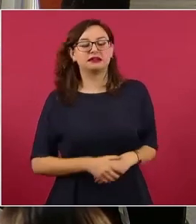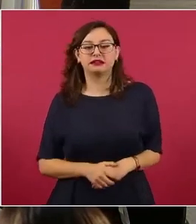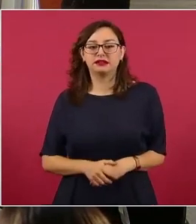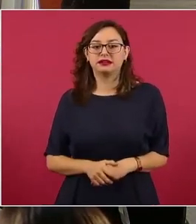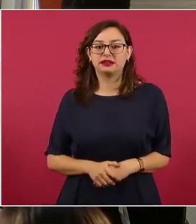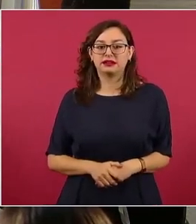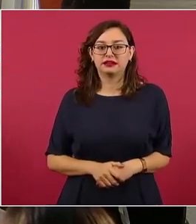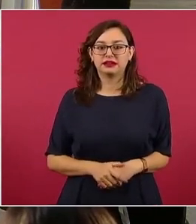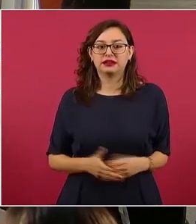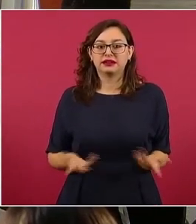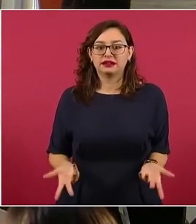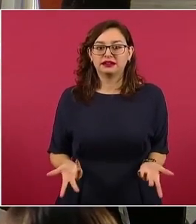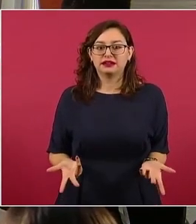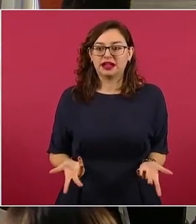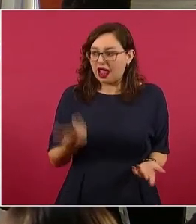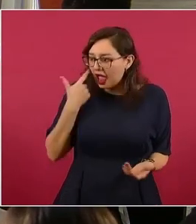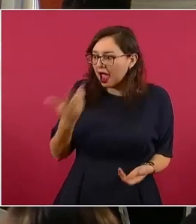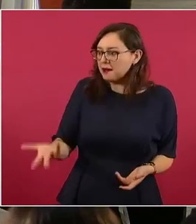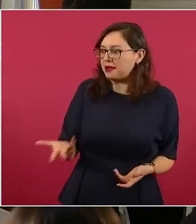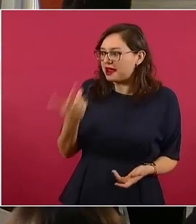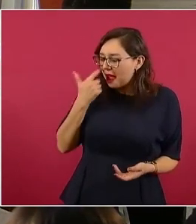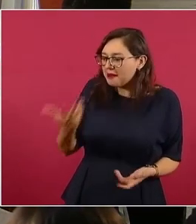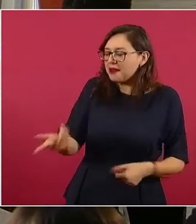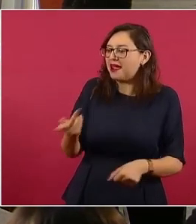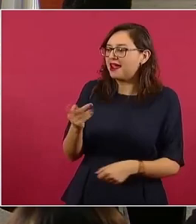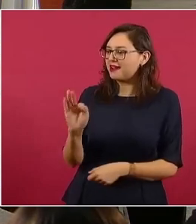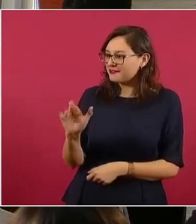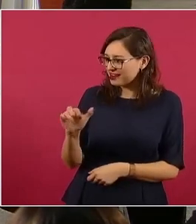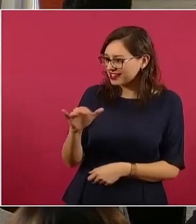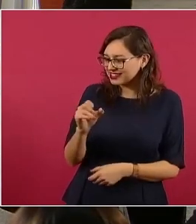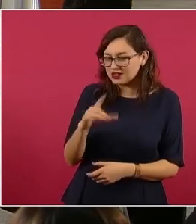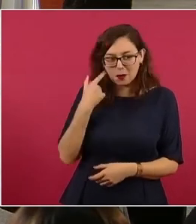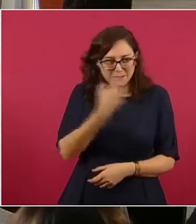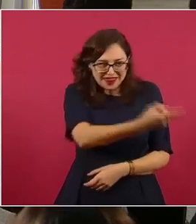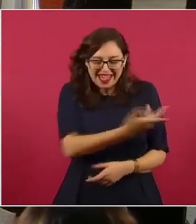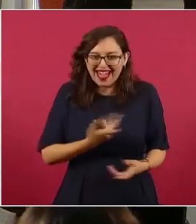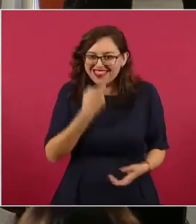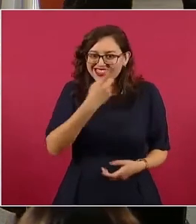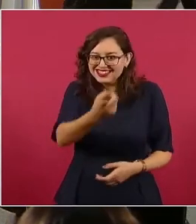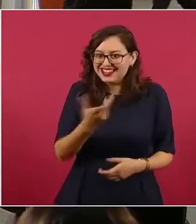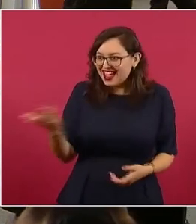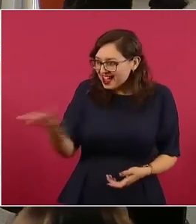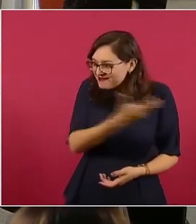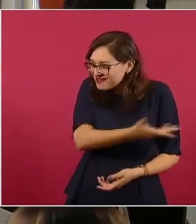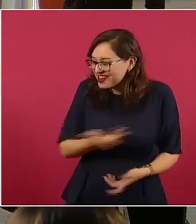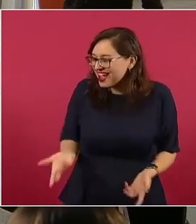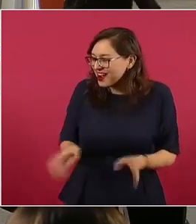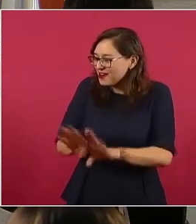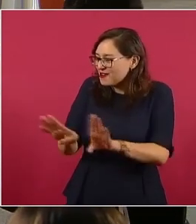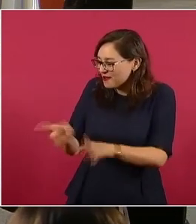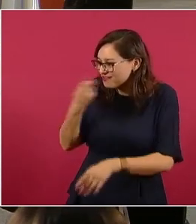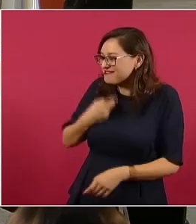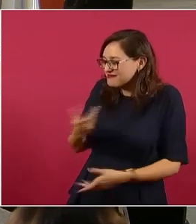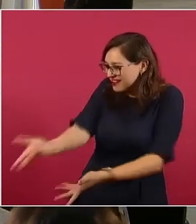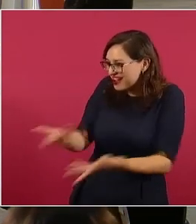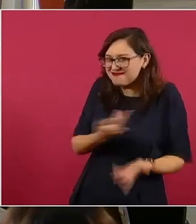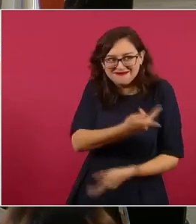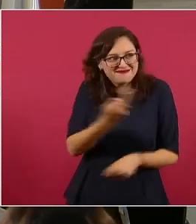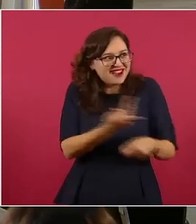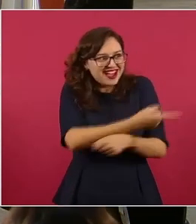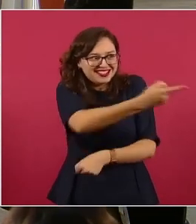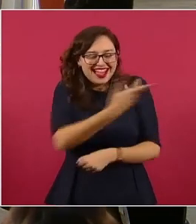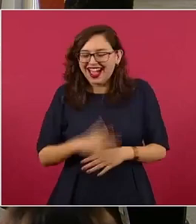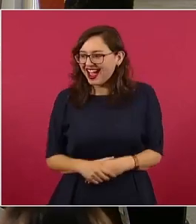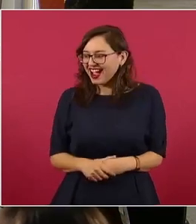de gente sin documentación y que no sabemos exactamente qué viene a hacer a México. Uno, y dos, si esos ilegales